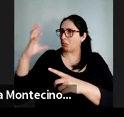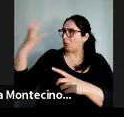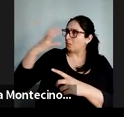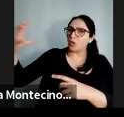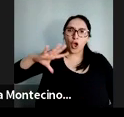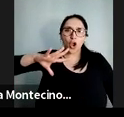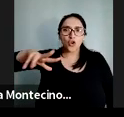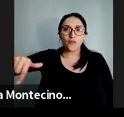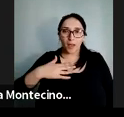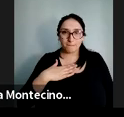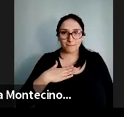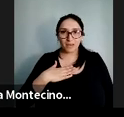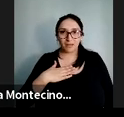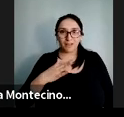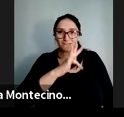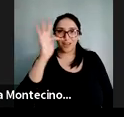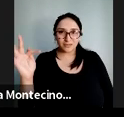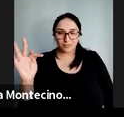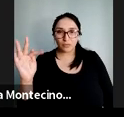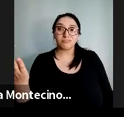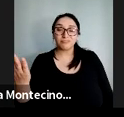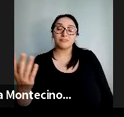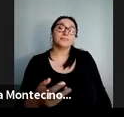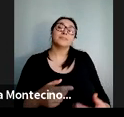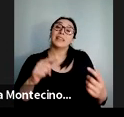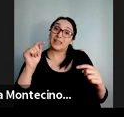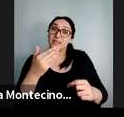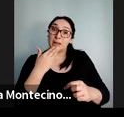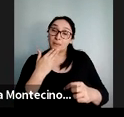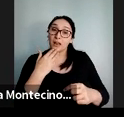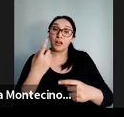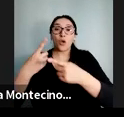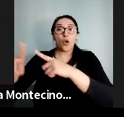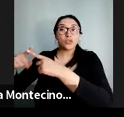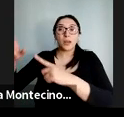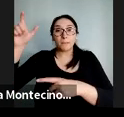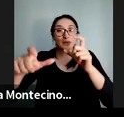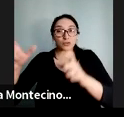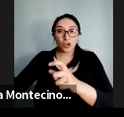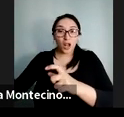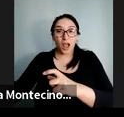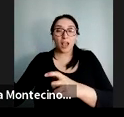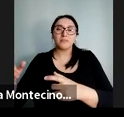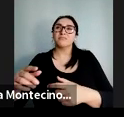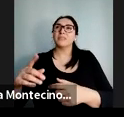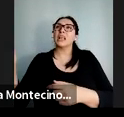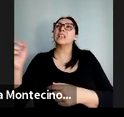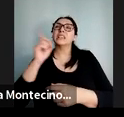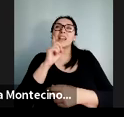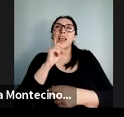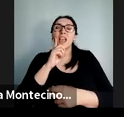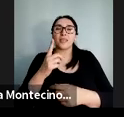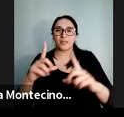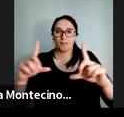Respecto a de quién provenían los ataques, bueno, los ataques provenían principalmente de usuarios anónimos o con perfiles falsos, esto en